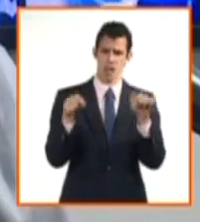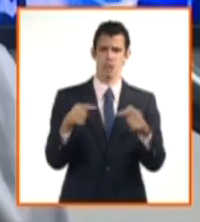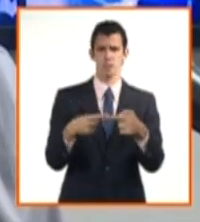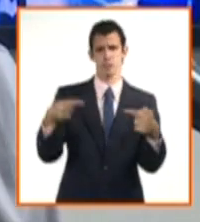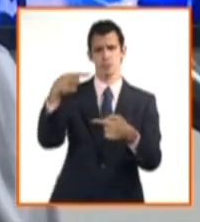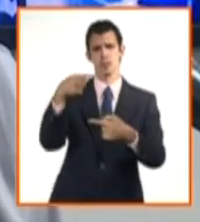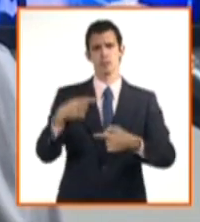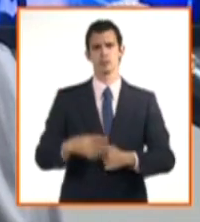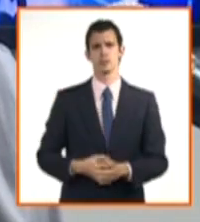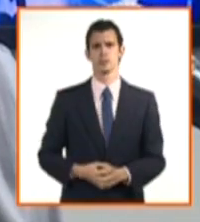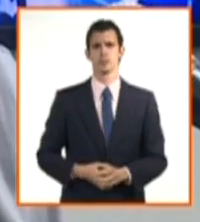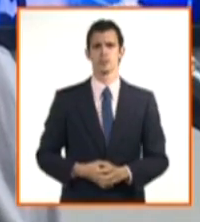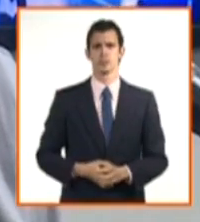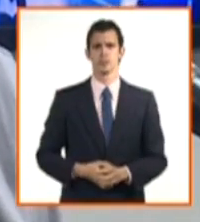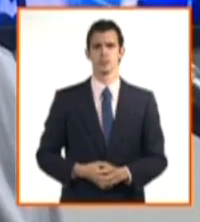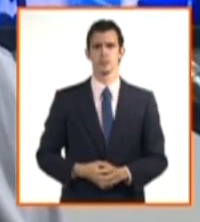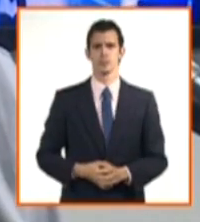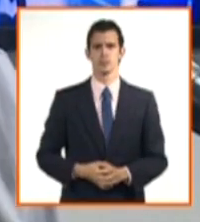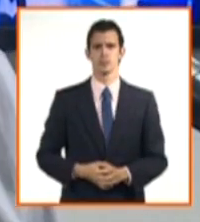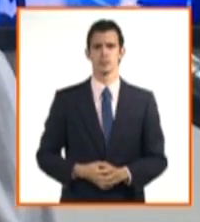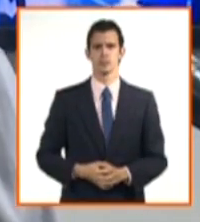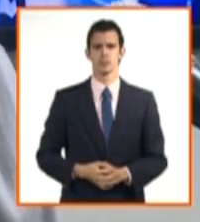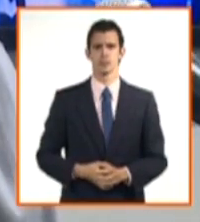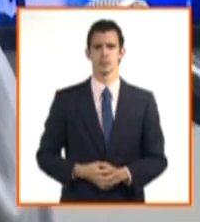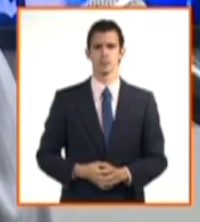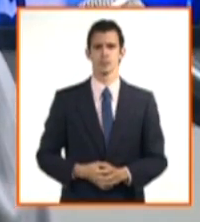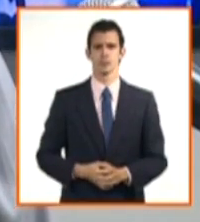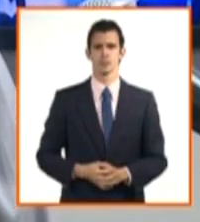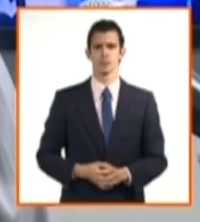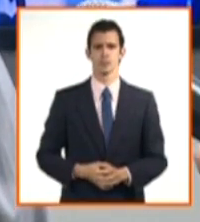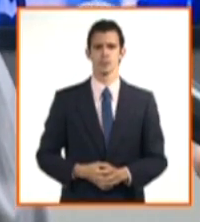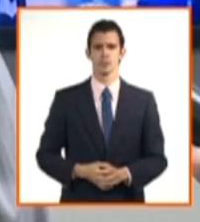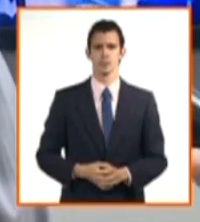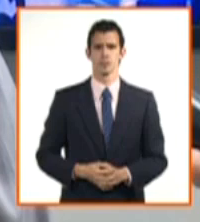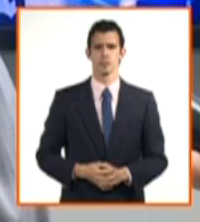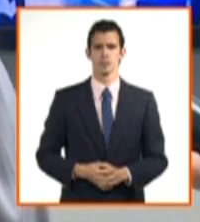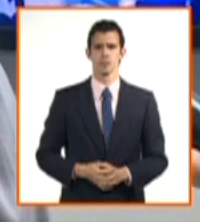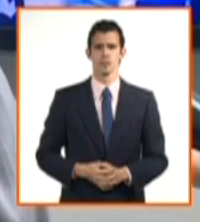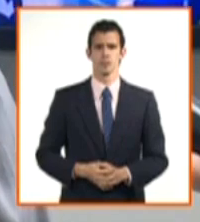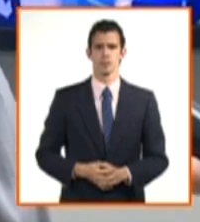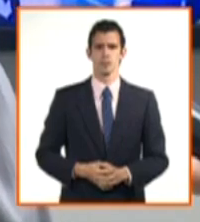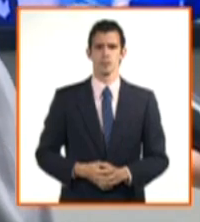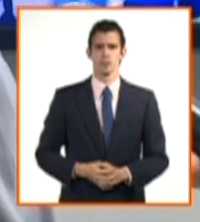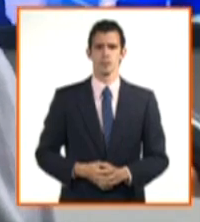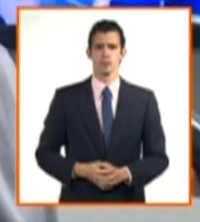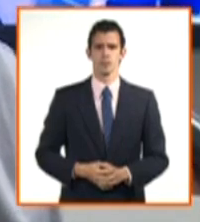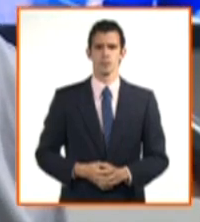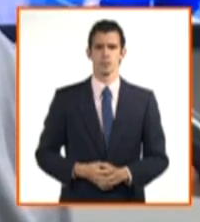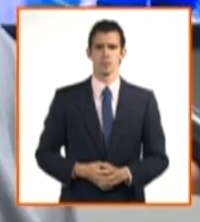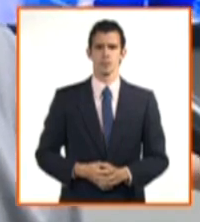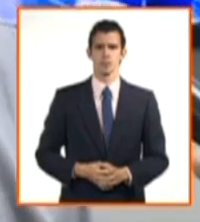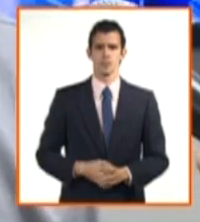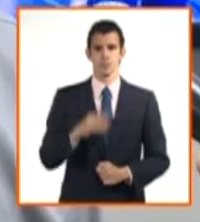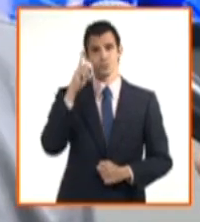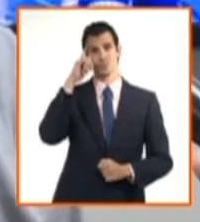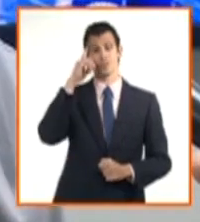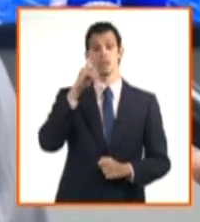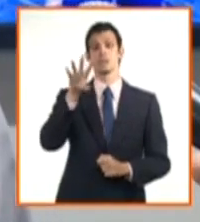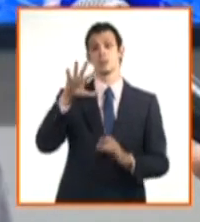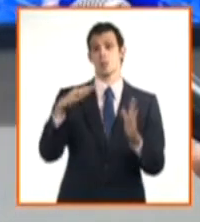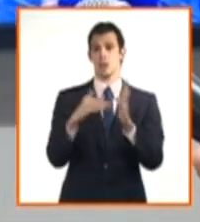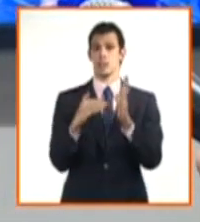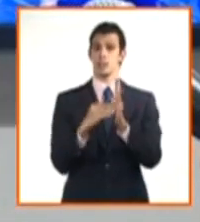en esto en estos lugares que anteriormente mencionamos en el reporte de las cinco de la tarde teníamos 73 mil